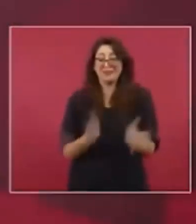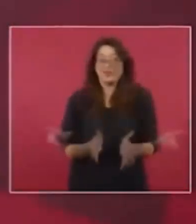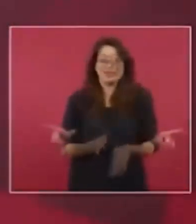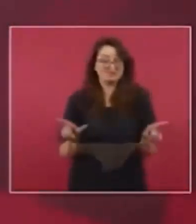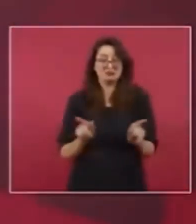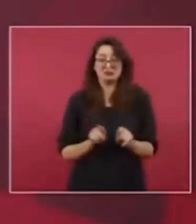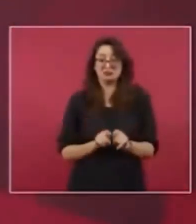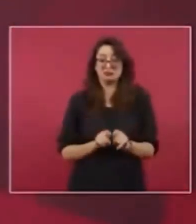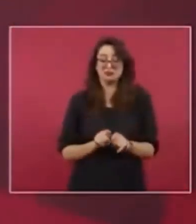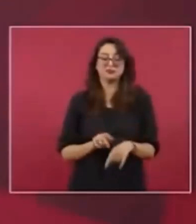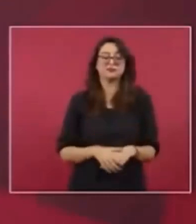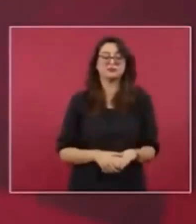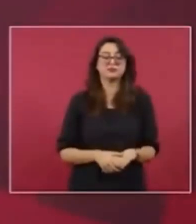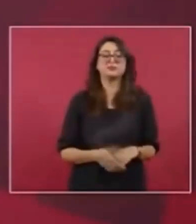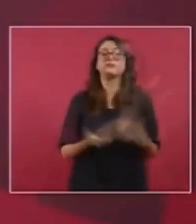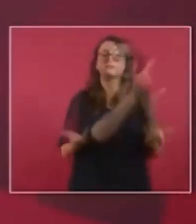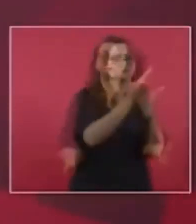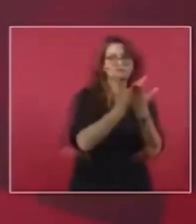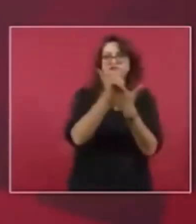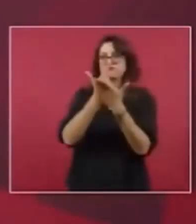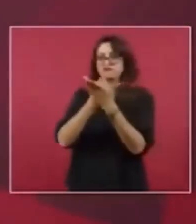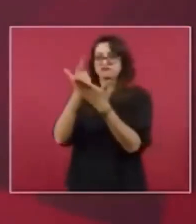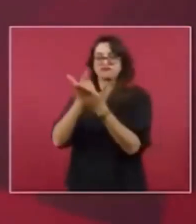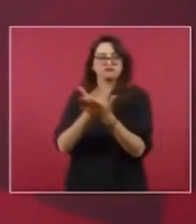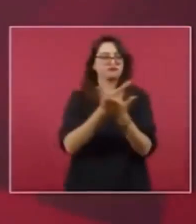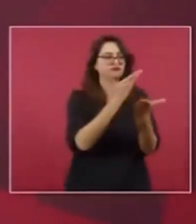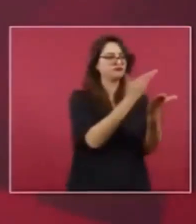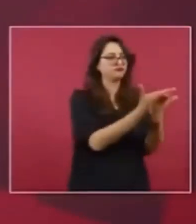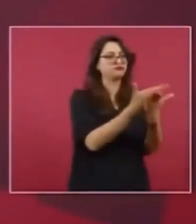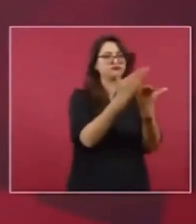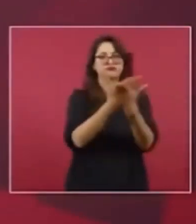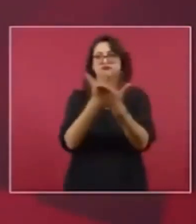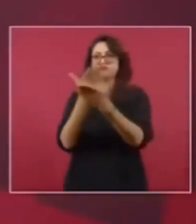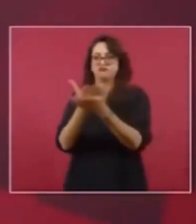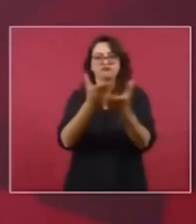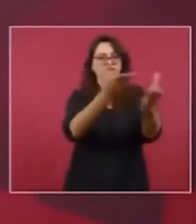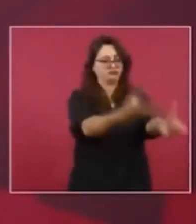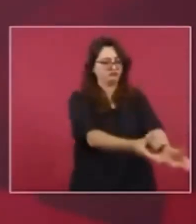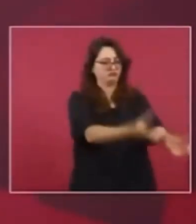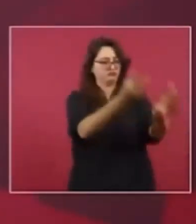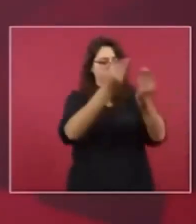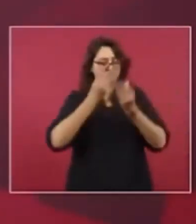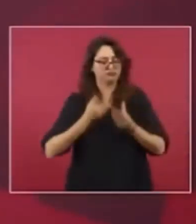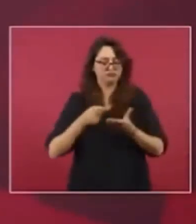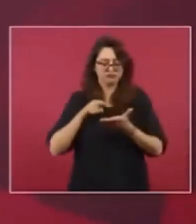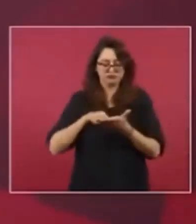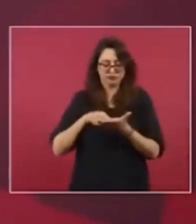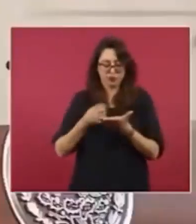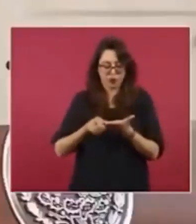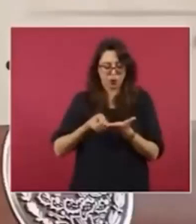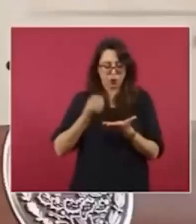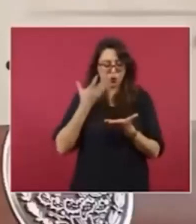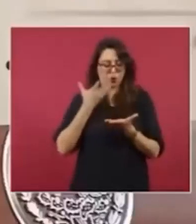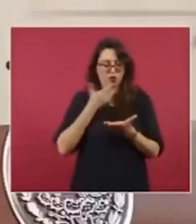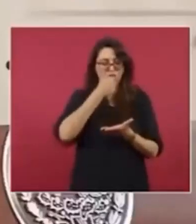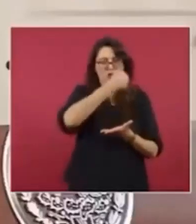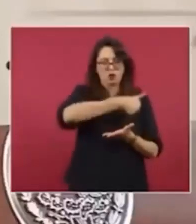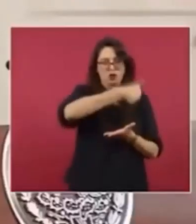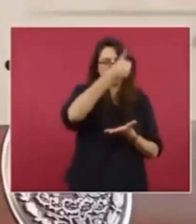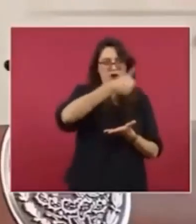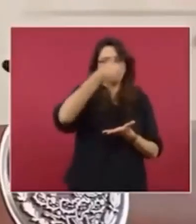el presupuesto, que incluye la educación, la salud, el desarrollo,